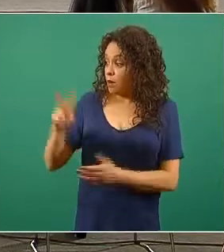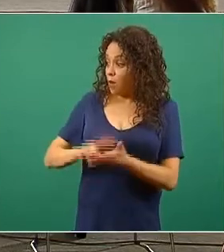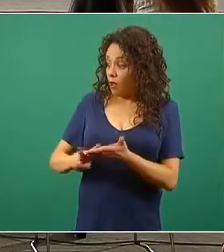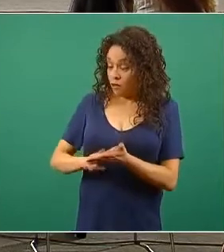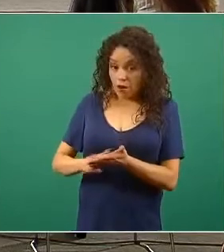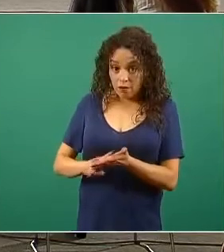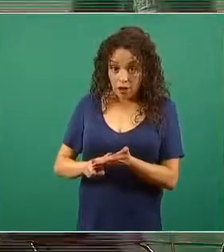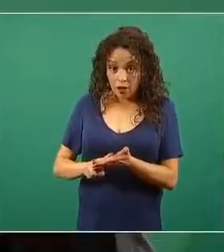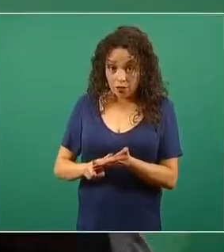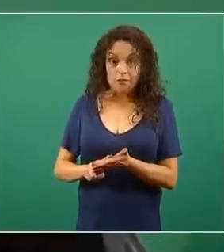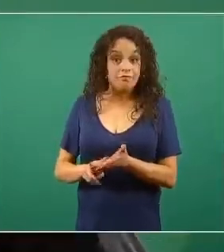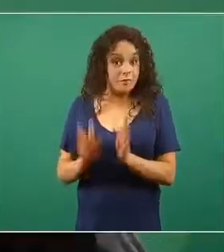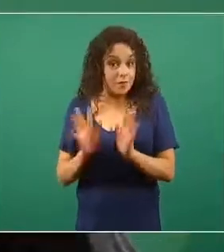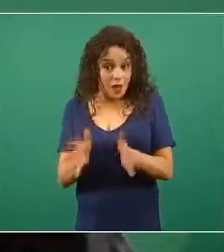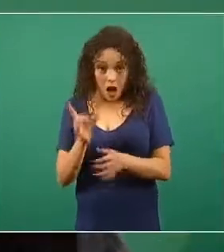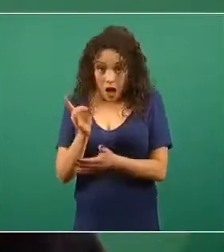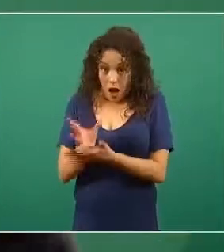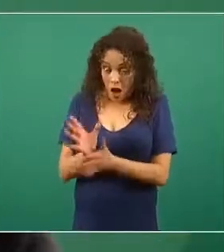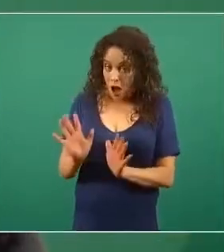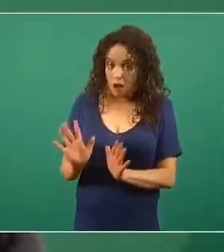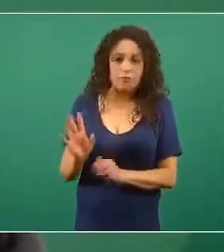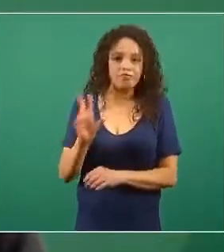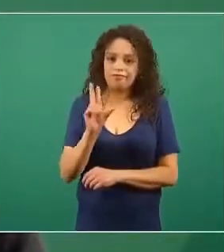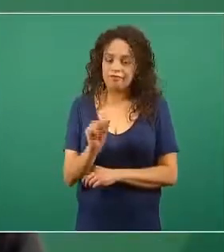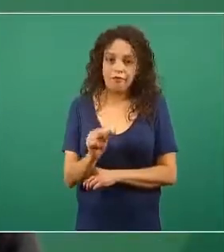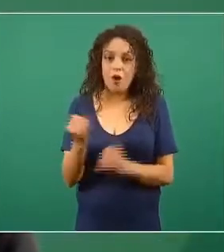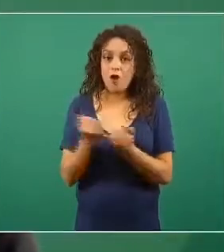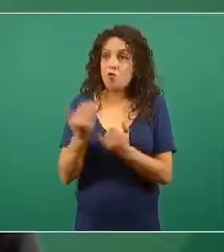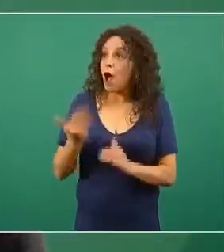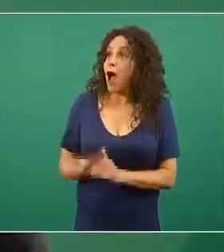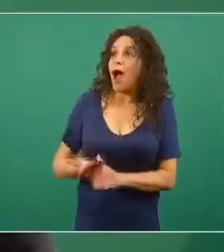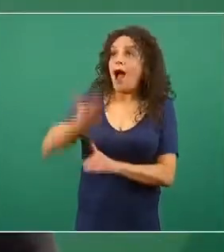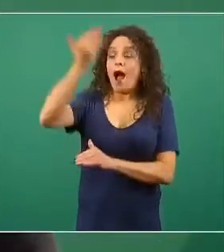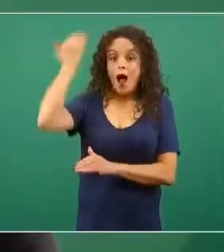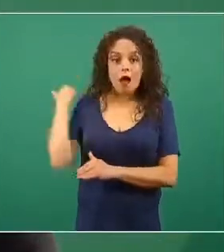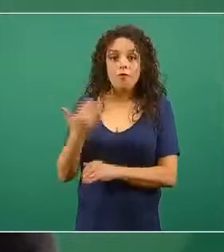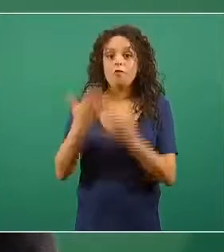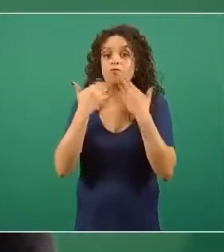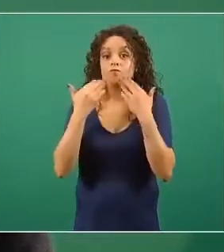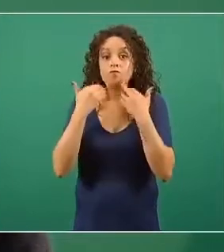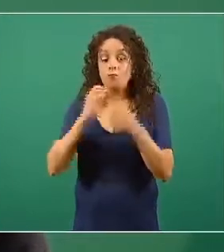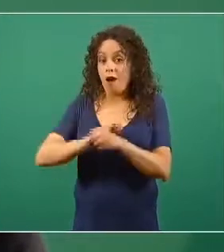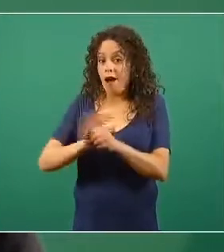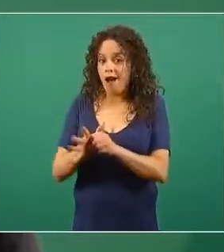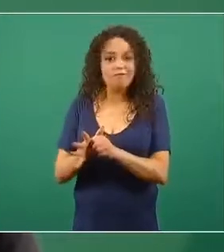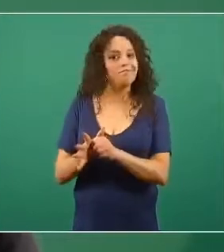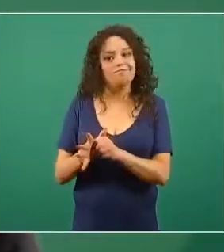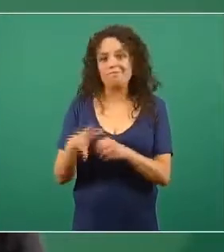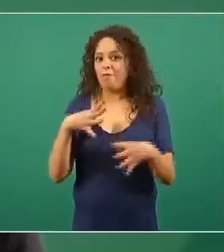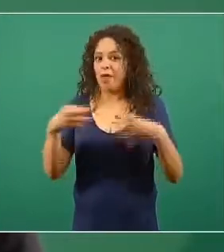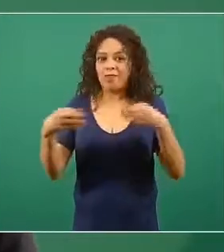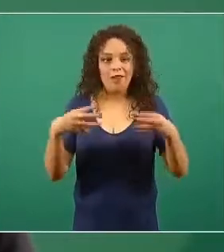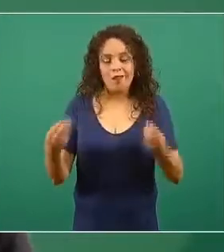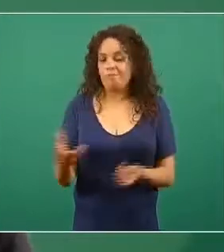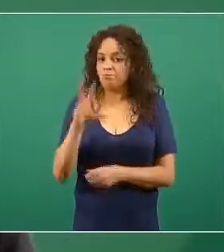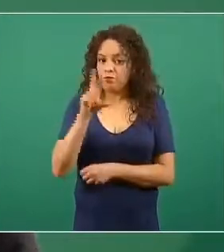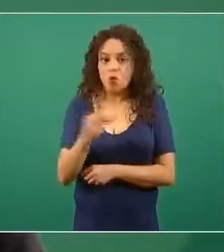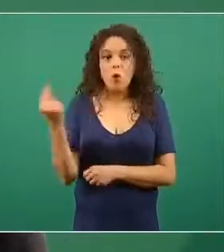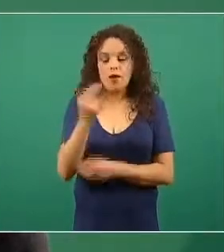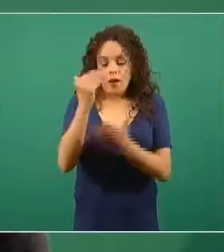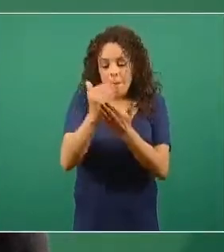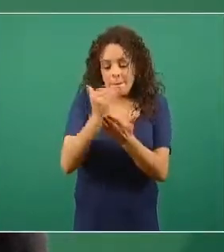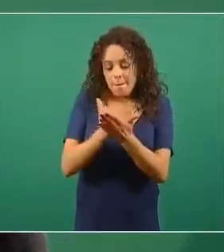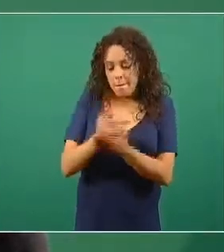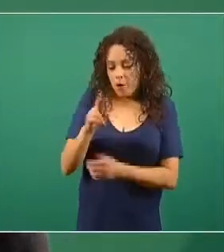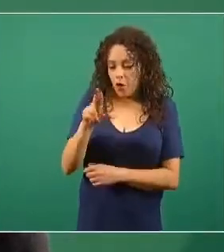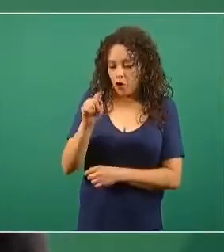bajo las mismas condiciones que existían antes de la pandemia. Hay toda una serie de protocolos que se han trabajado de la mano